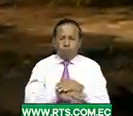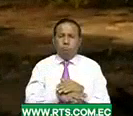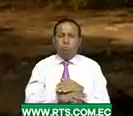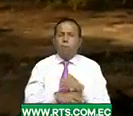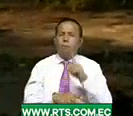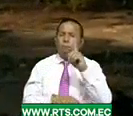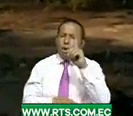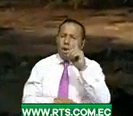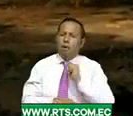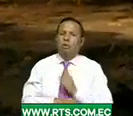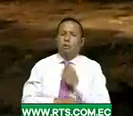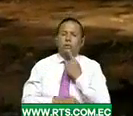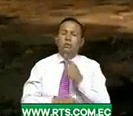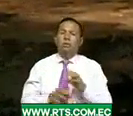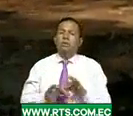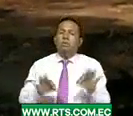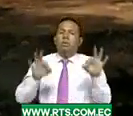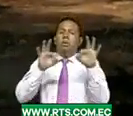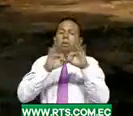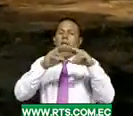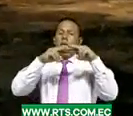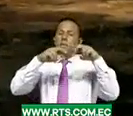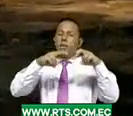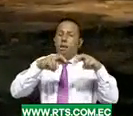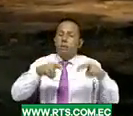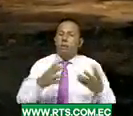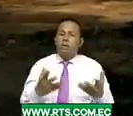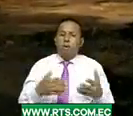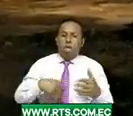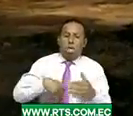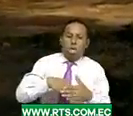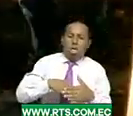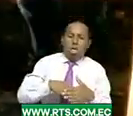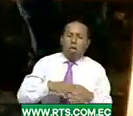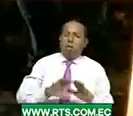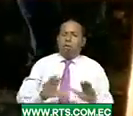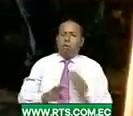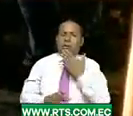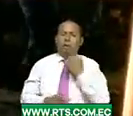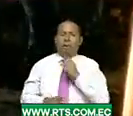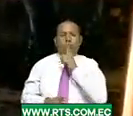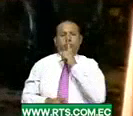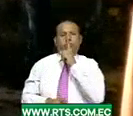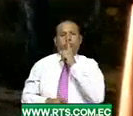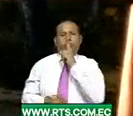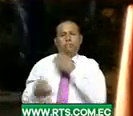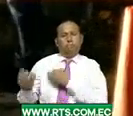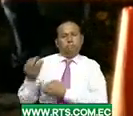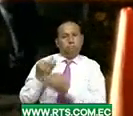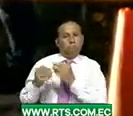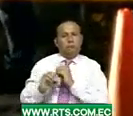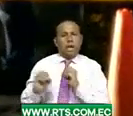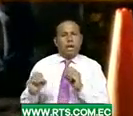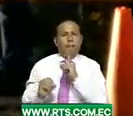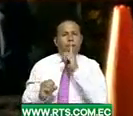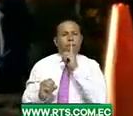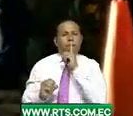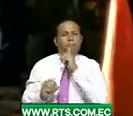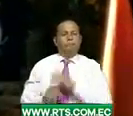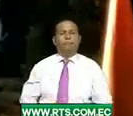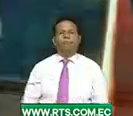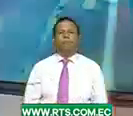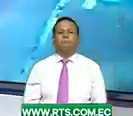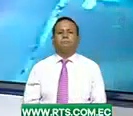que hay investigaciones en marcha y para no entorpecerlas, no quisieron pronunciarse, informó Edwin